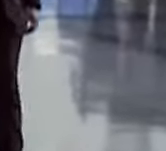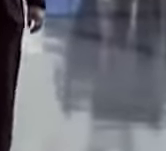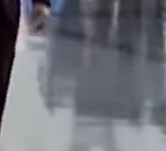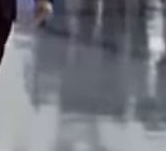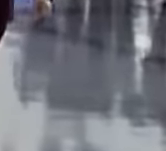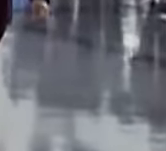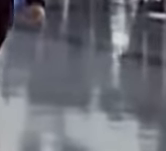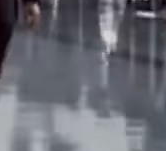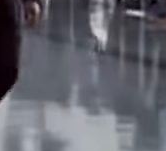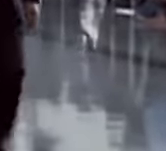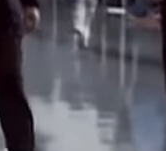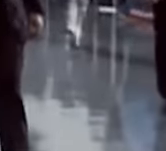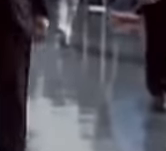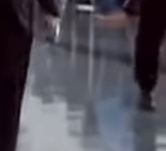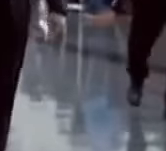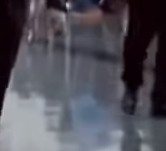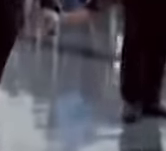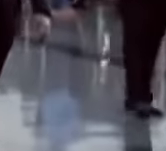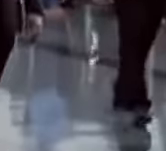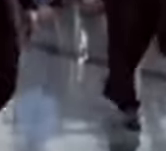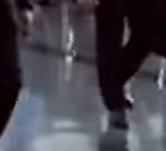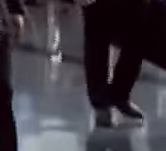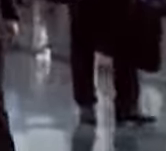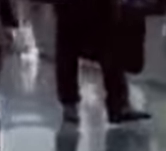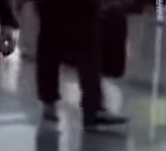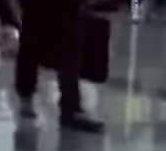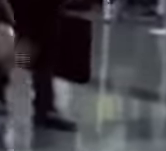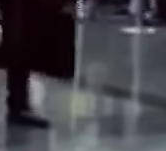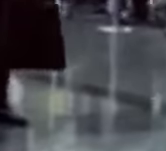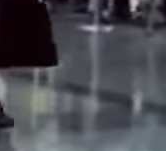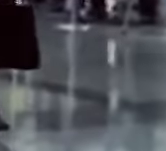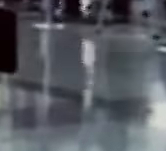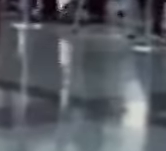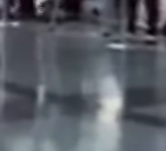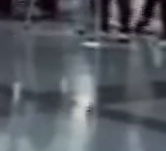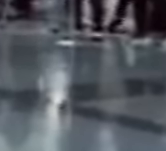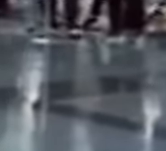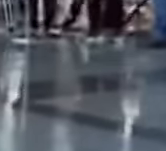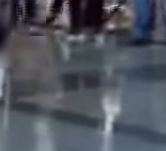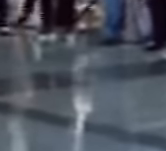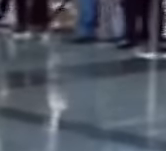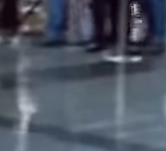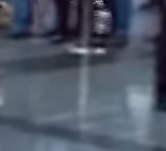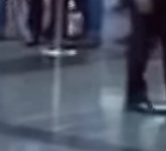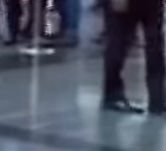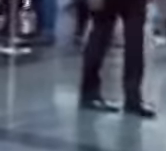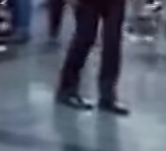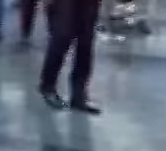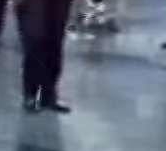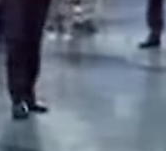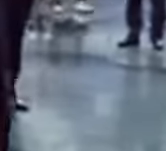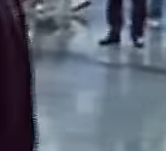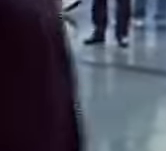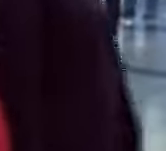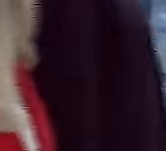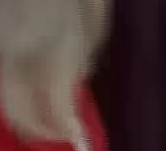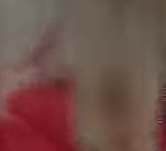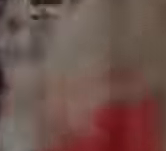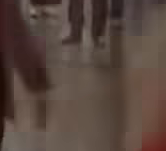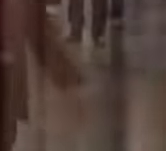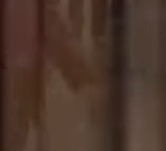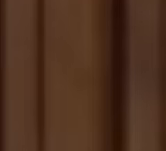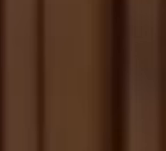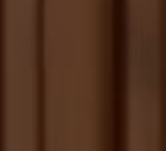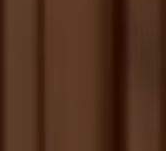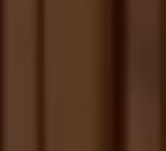Finalmente, calificó de escandalosa la no comparecencia del ex candidato presidencial Edmundo González Urrutia y la ausencia de